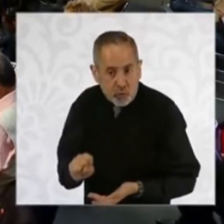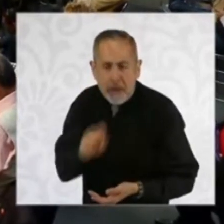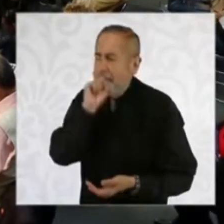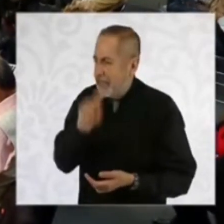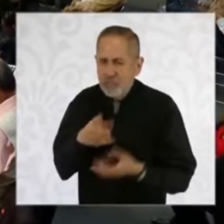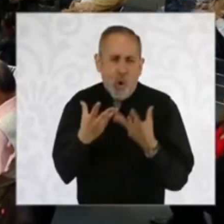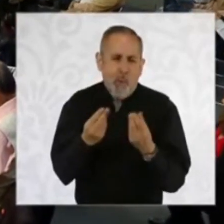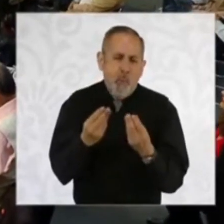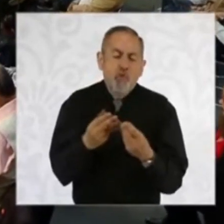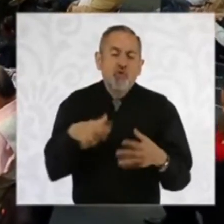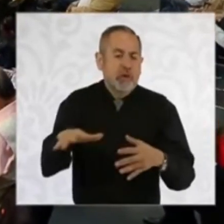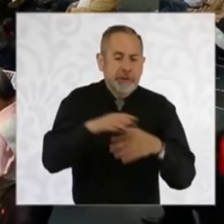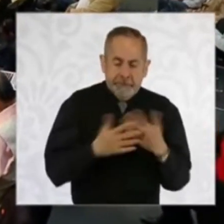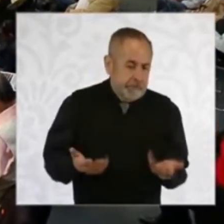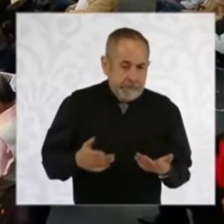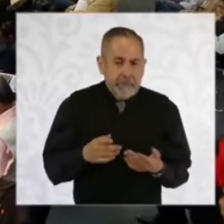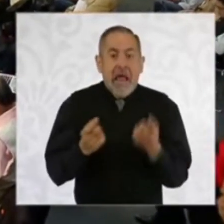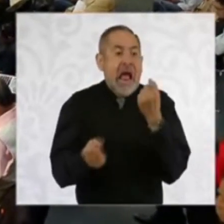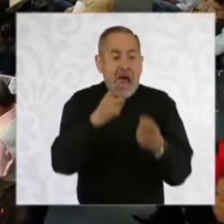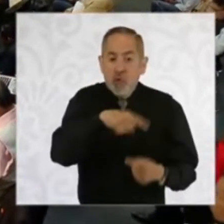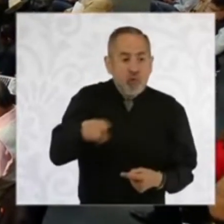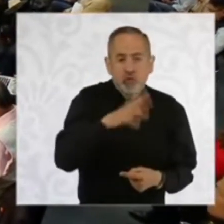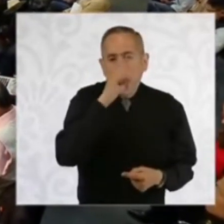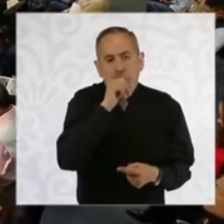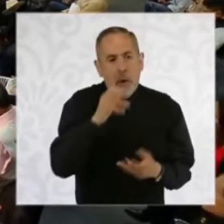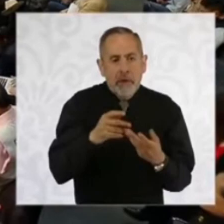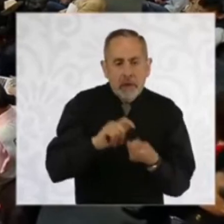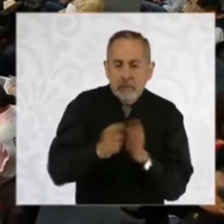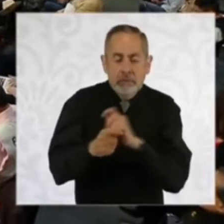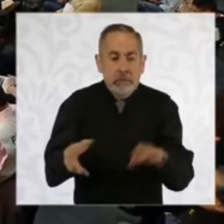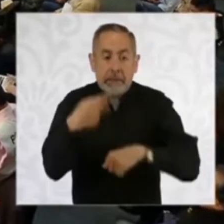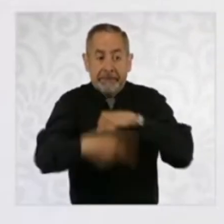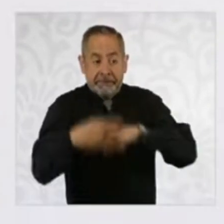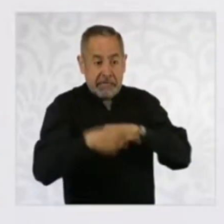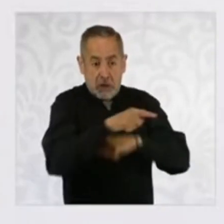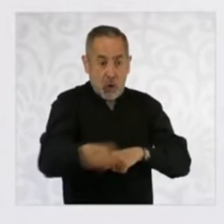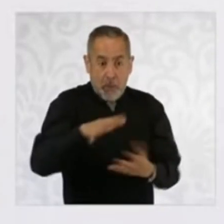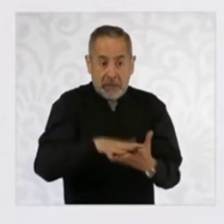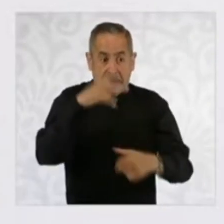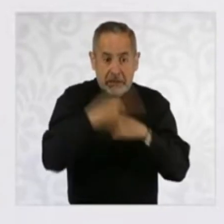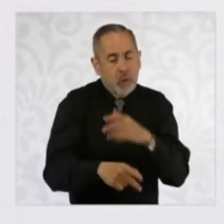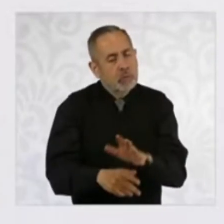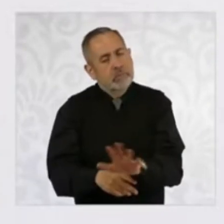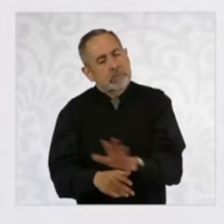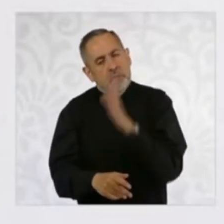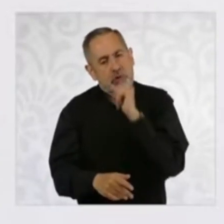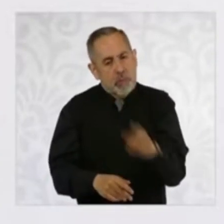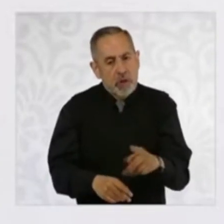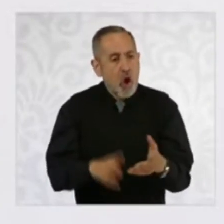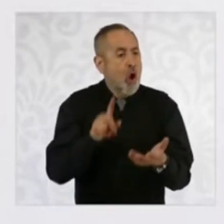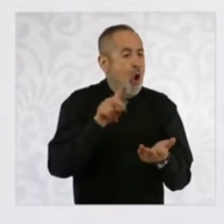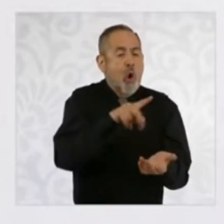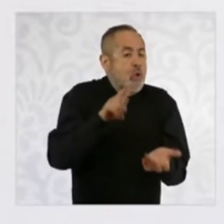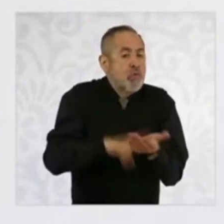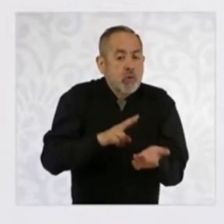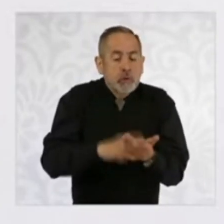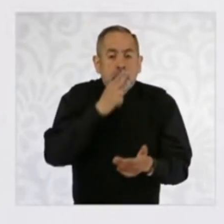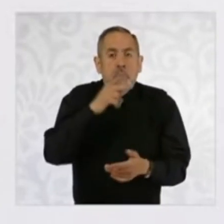esa característica. Tampoco se puede regularizar aquellos predios que están en alto riesgo o en áreas de alto valor